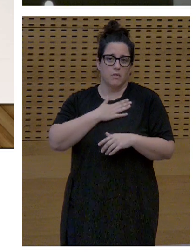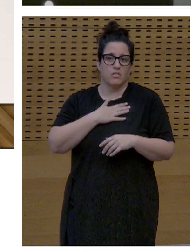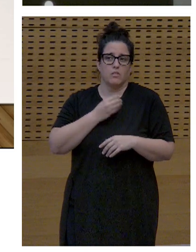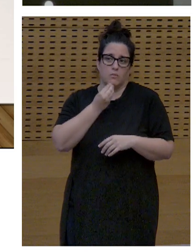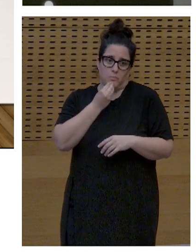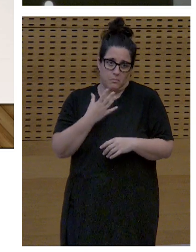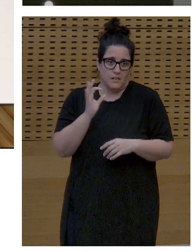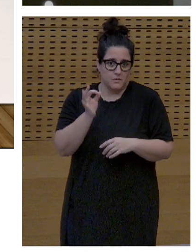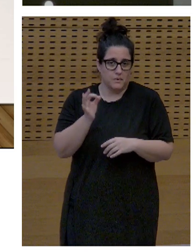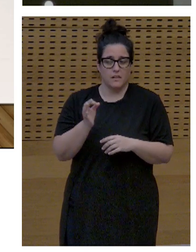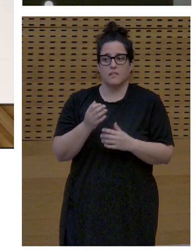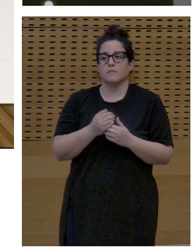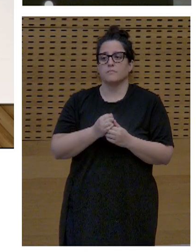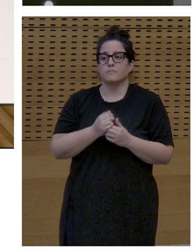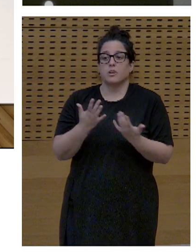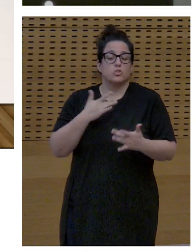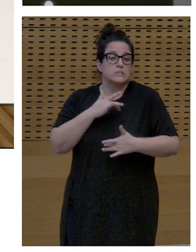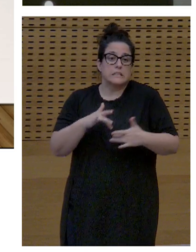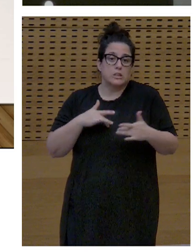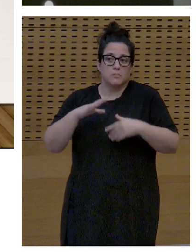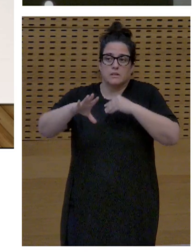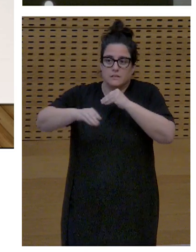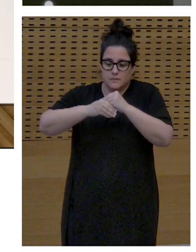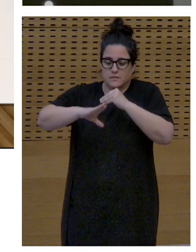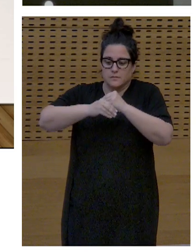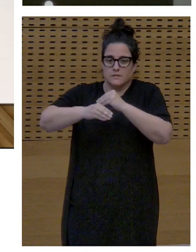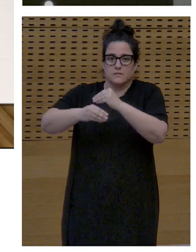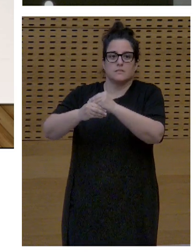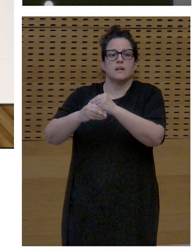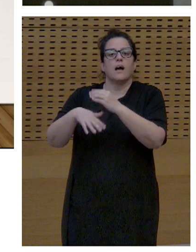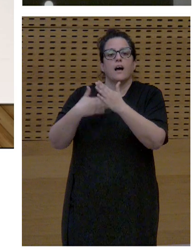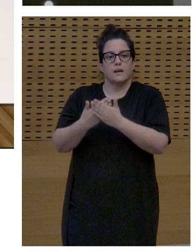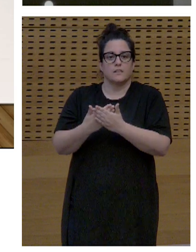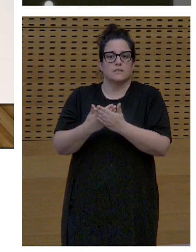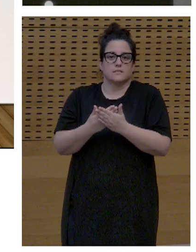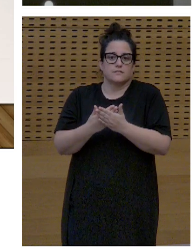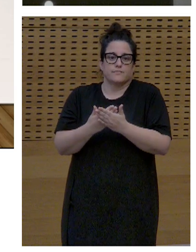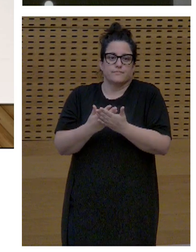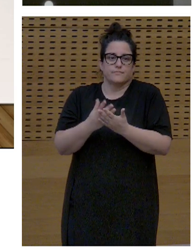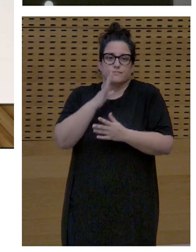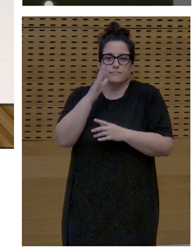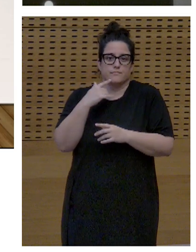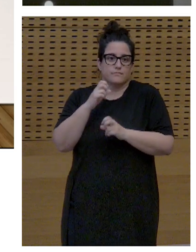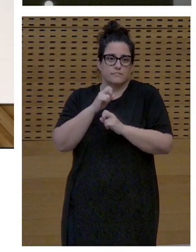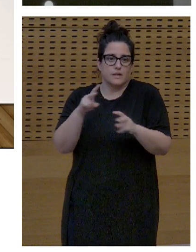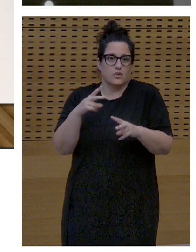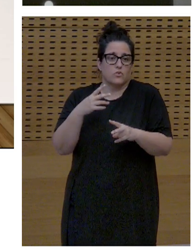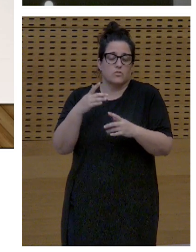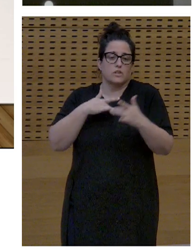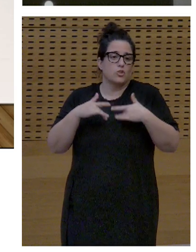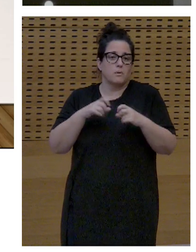Entonces, todos estos síntomas añadidos a las dificultades para moverse que puede haber, ¿no?